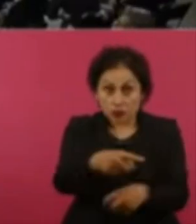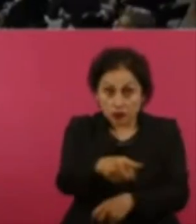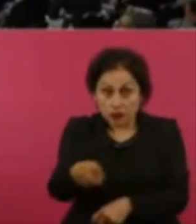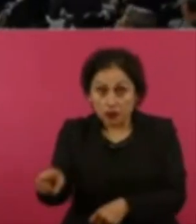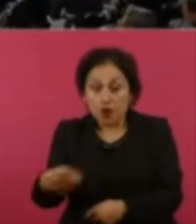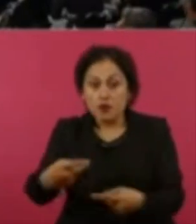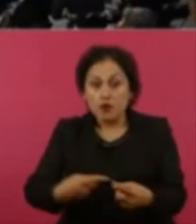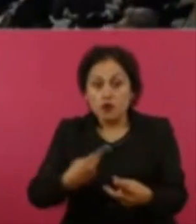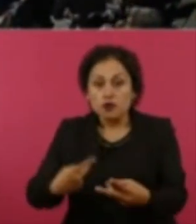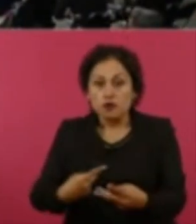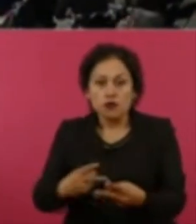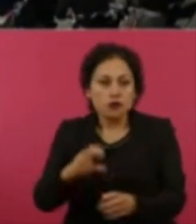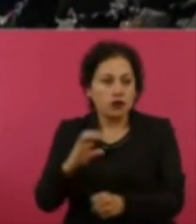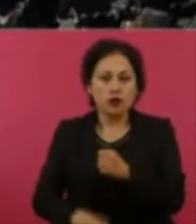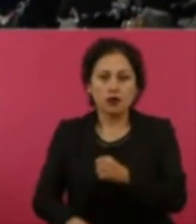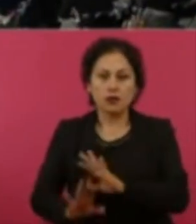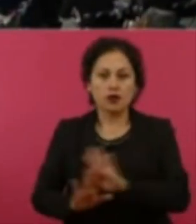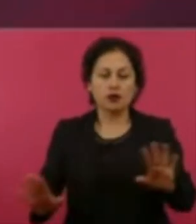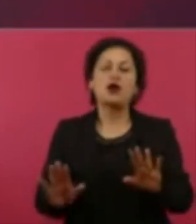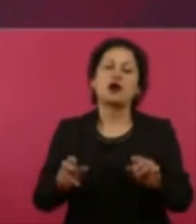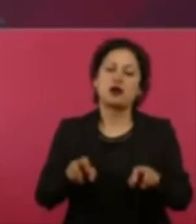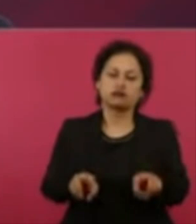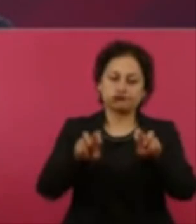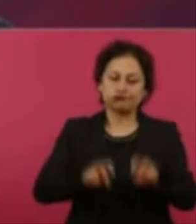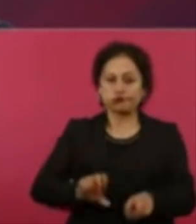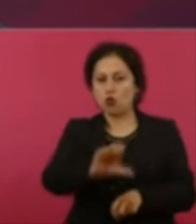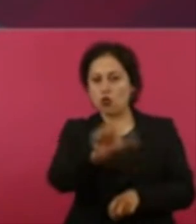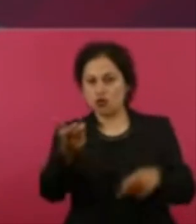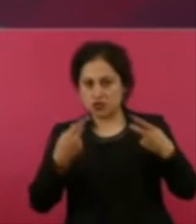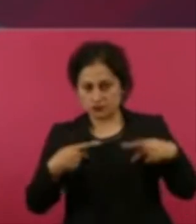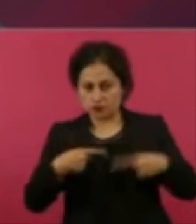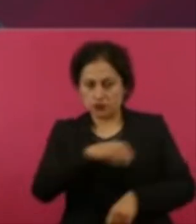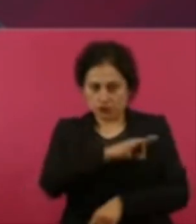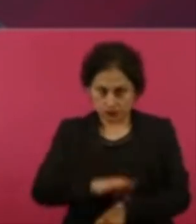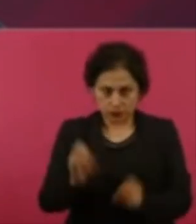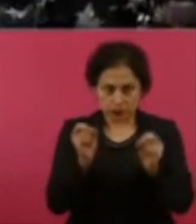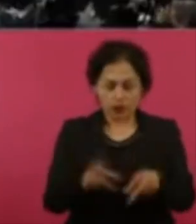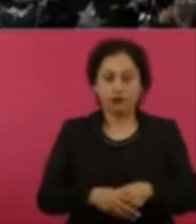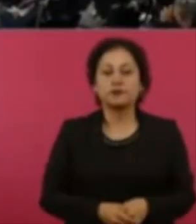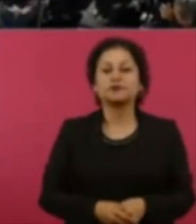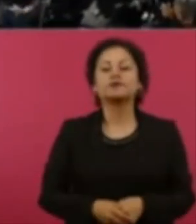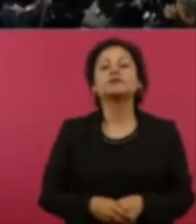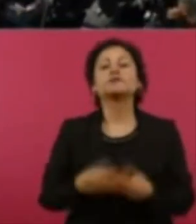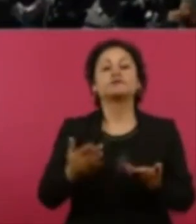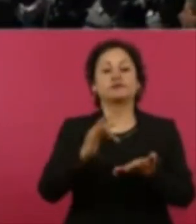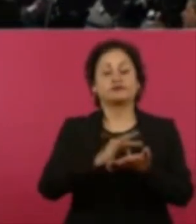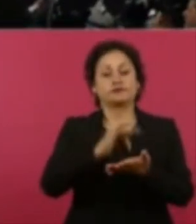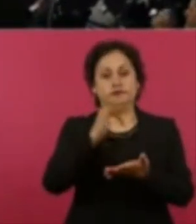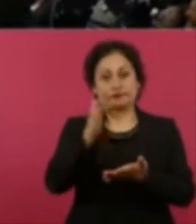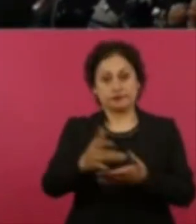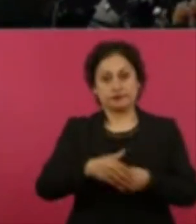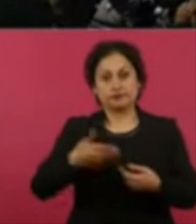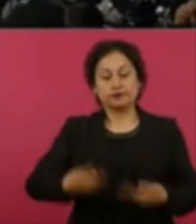hay que dejarle la oportunidad a otro compañero. ¿Qué tal, presidente? Iván Saldaña, del Heraldo de